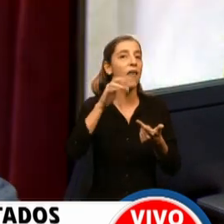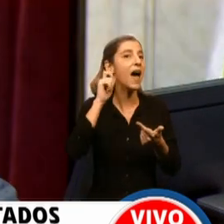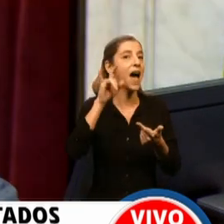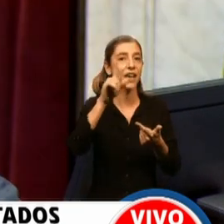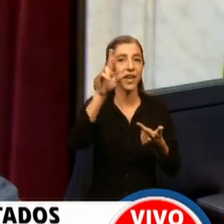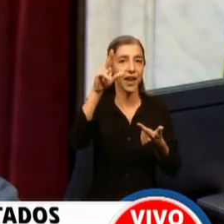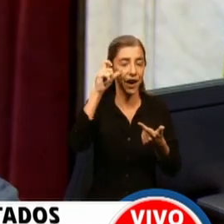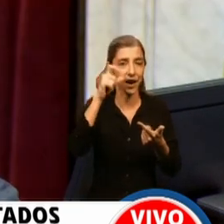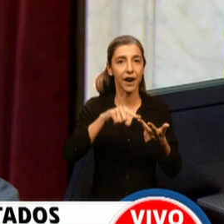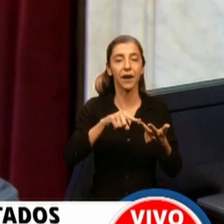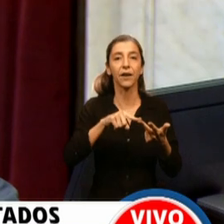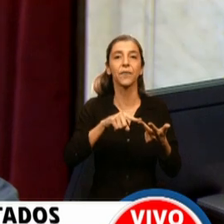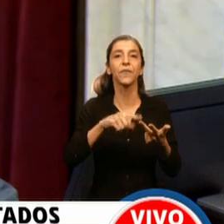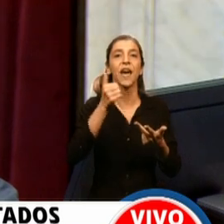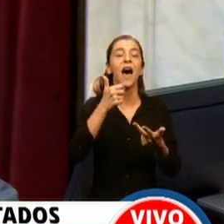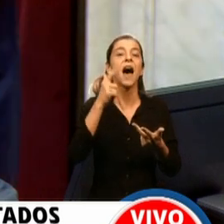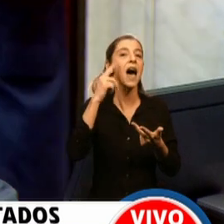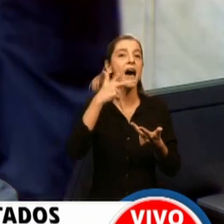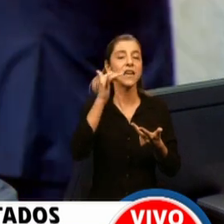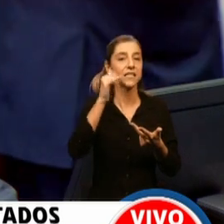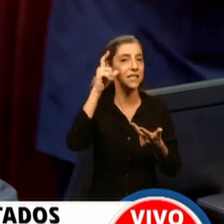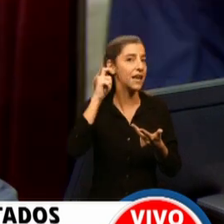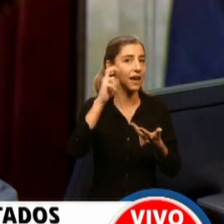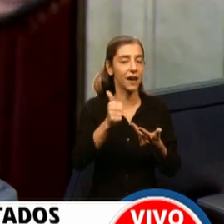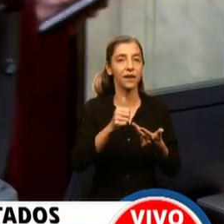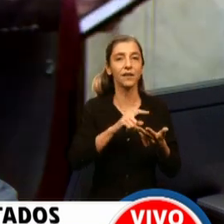hilda diputado aicega juan